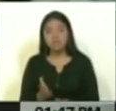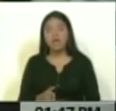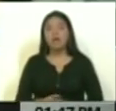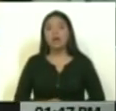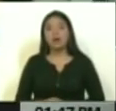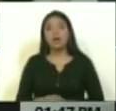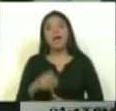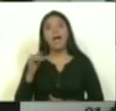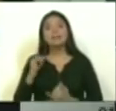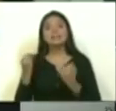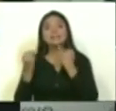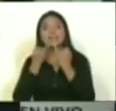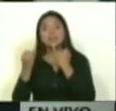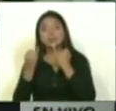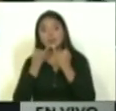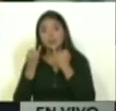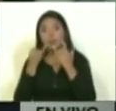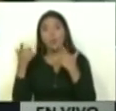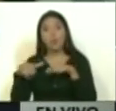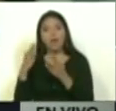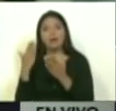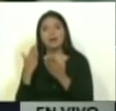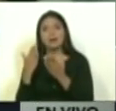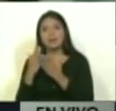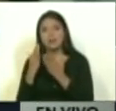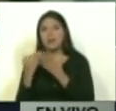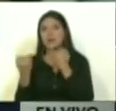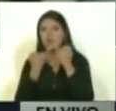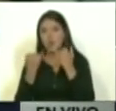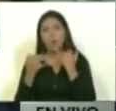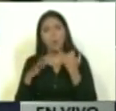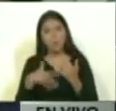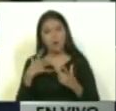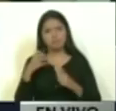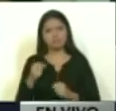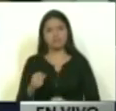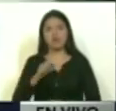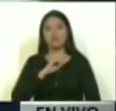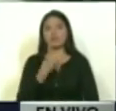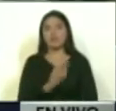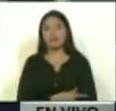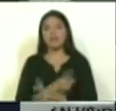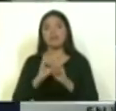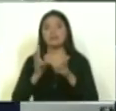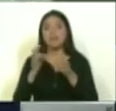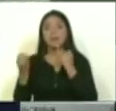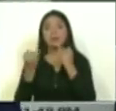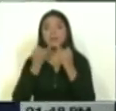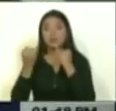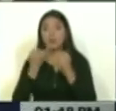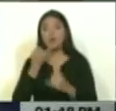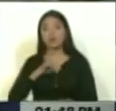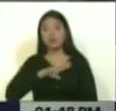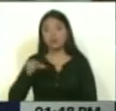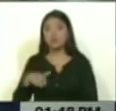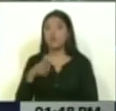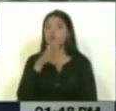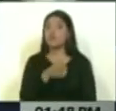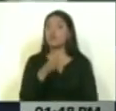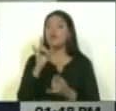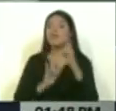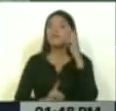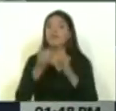de idiomas, aulas de idiomas, para que ellos puedan fortalecer lo que es esa área de idiomas. Y nosotros cuando fuimos a la Feria Internacional de Turismo